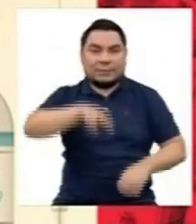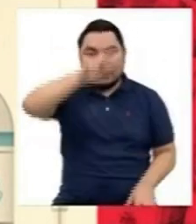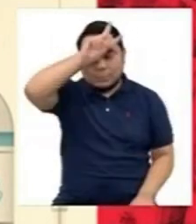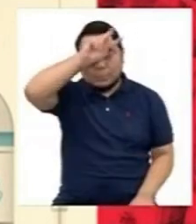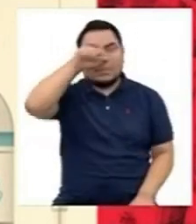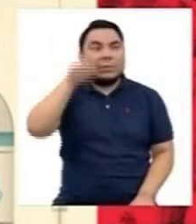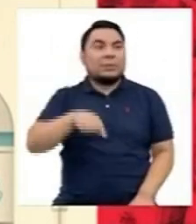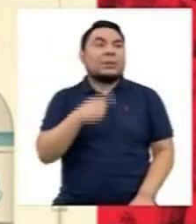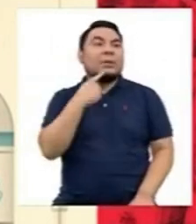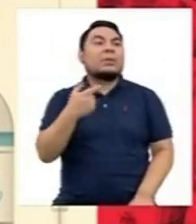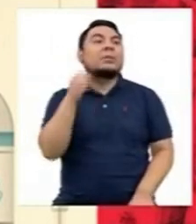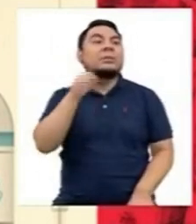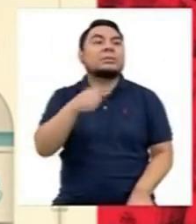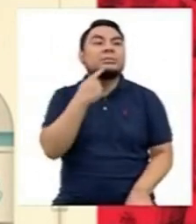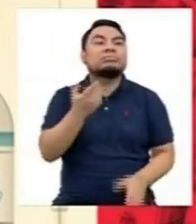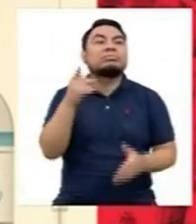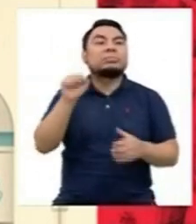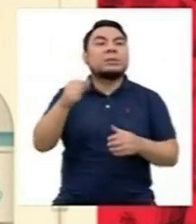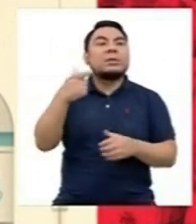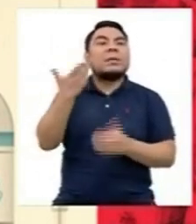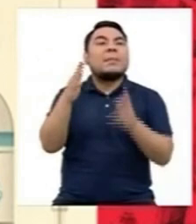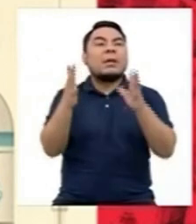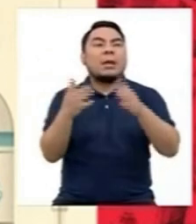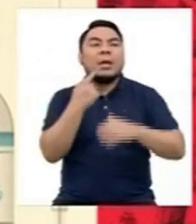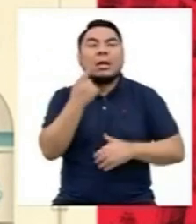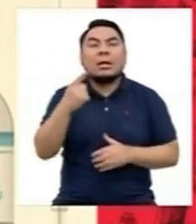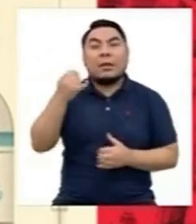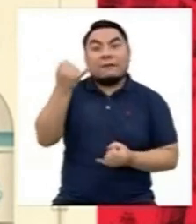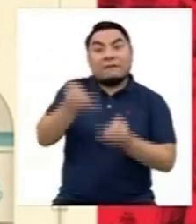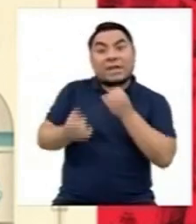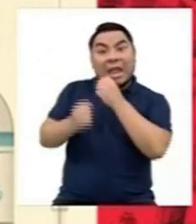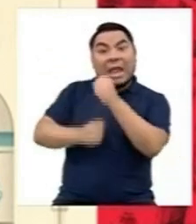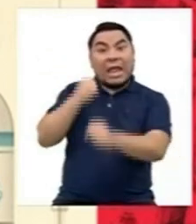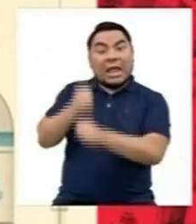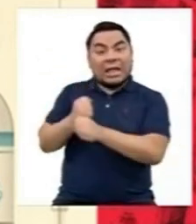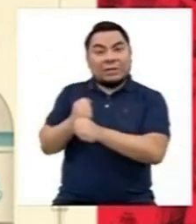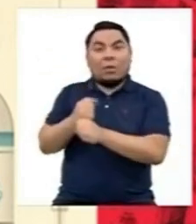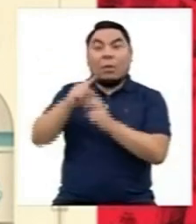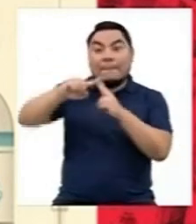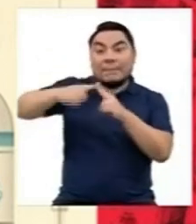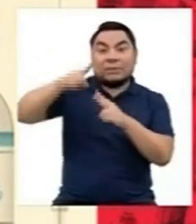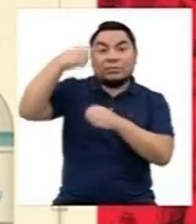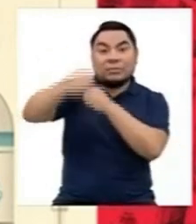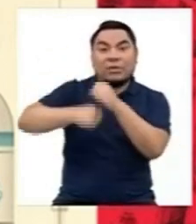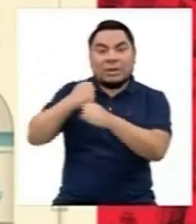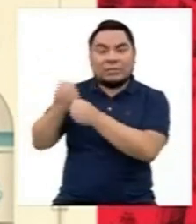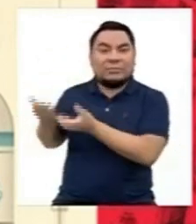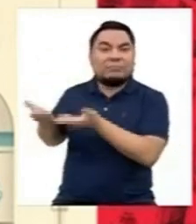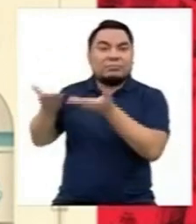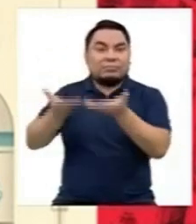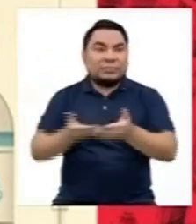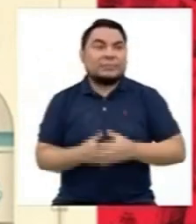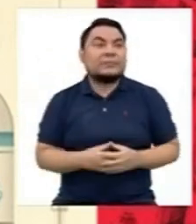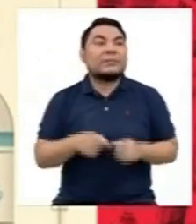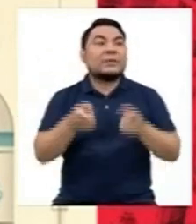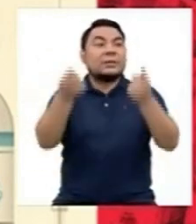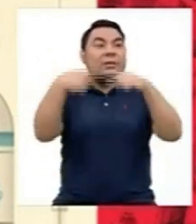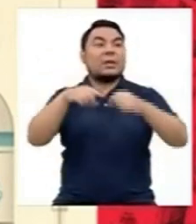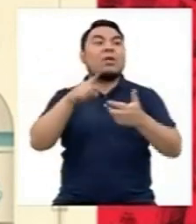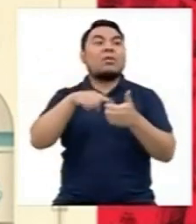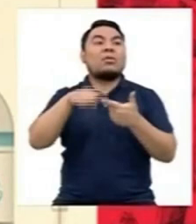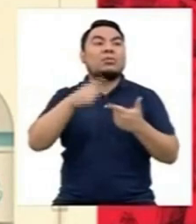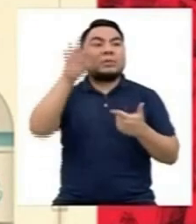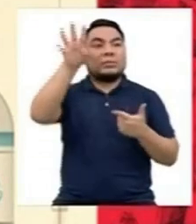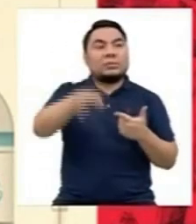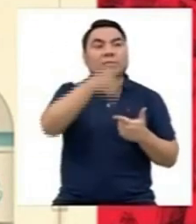fines del primer trimestre de 21, es decir, por medio más o menos de abril del próximo año. Después estaría apuntándose